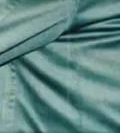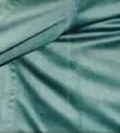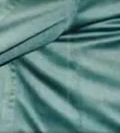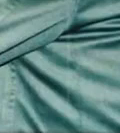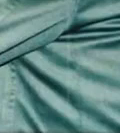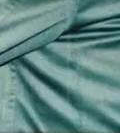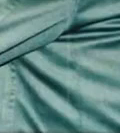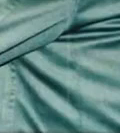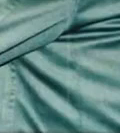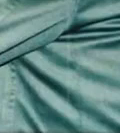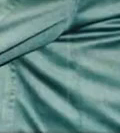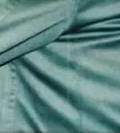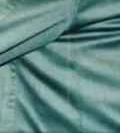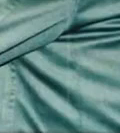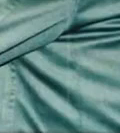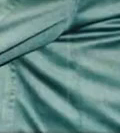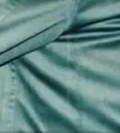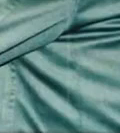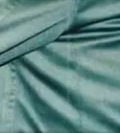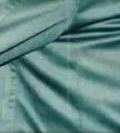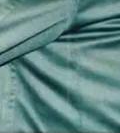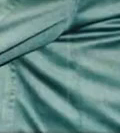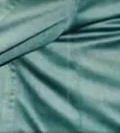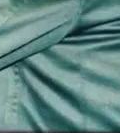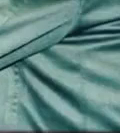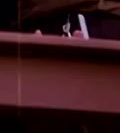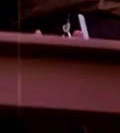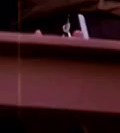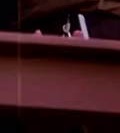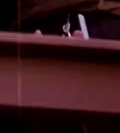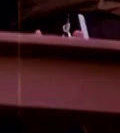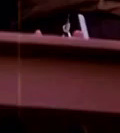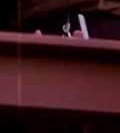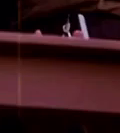a él, desafiando gigantes que molinos